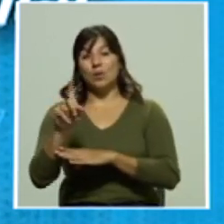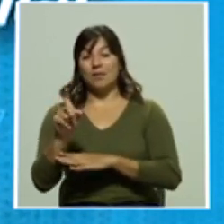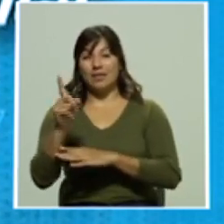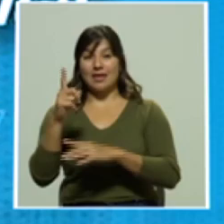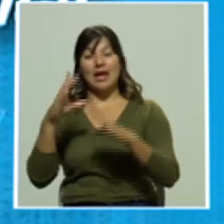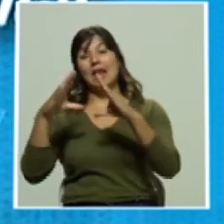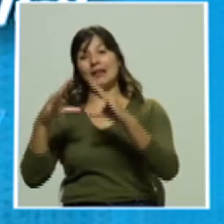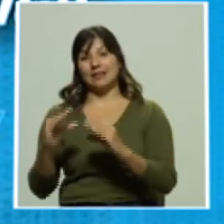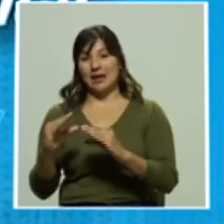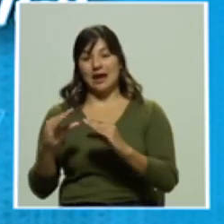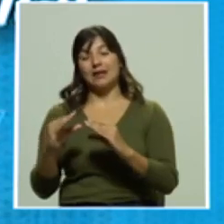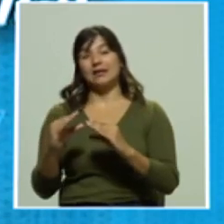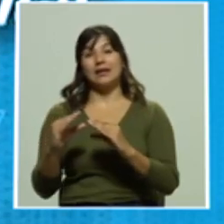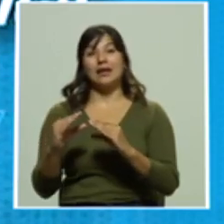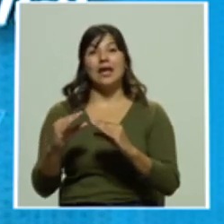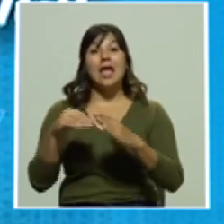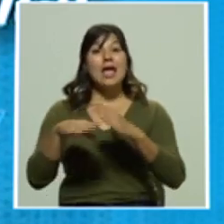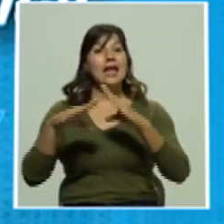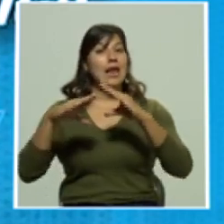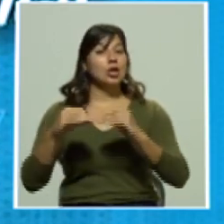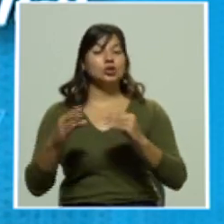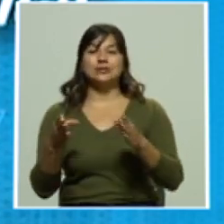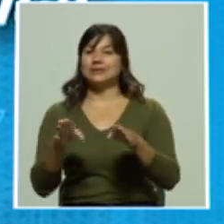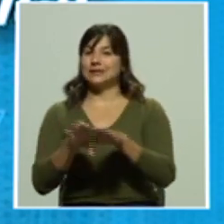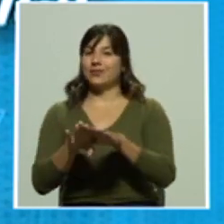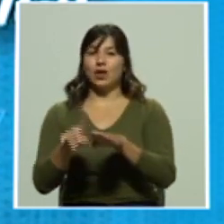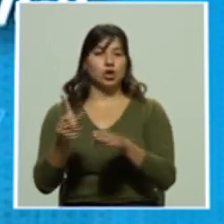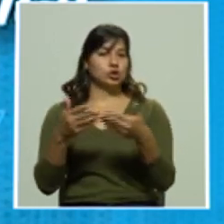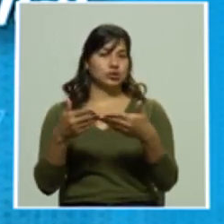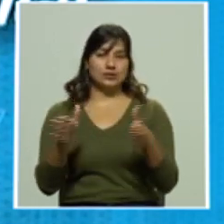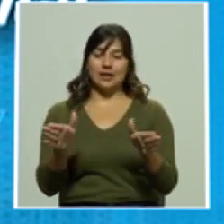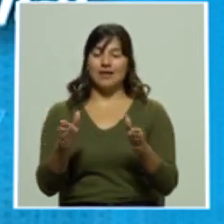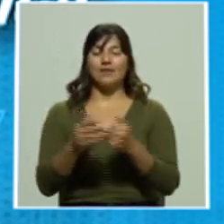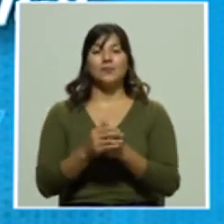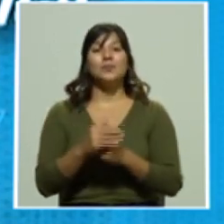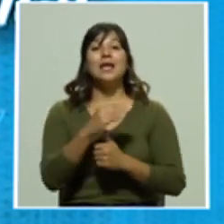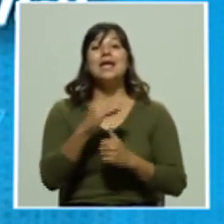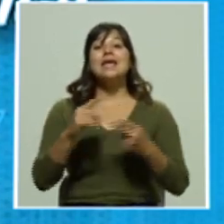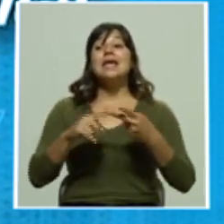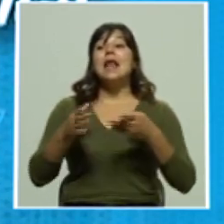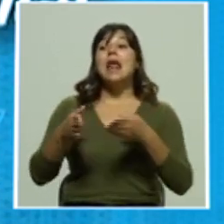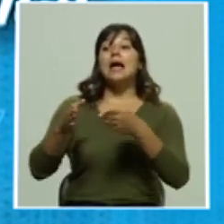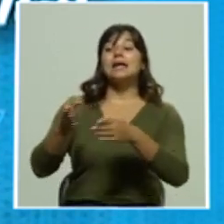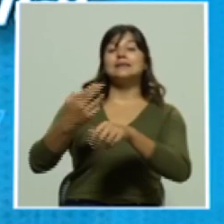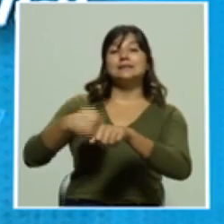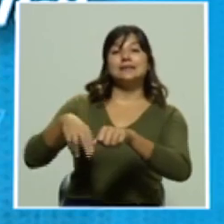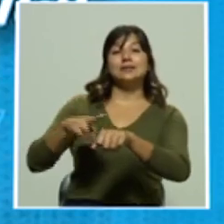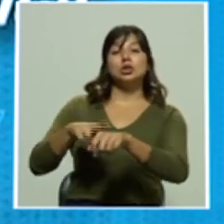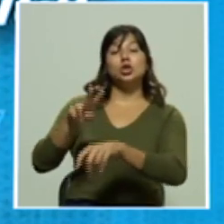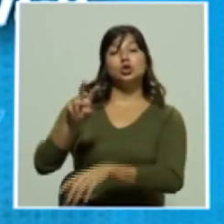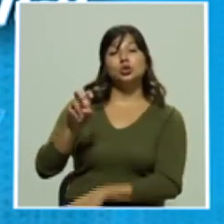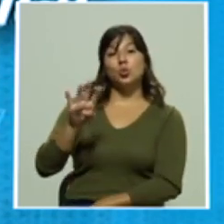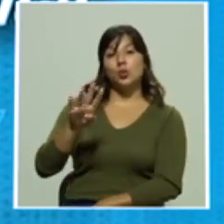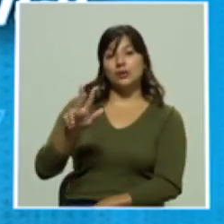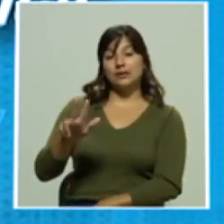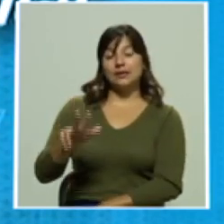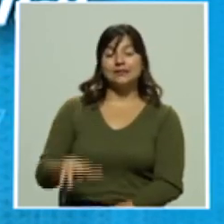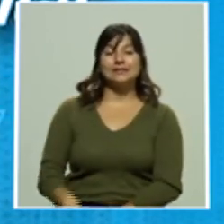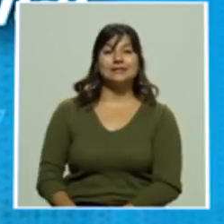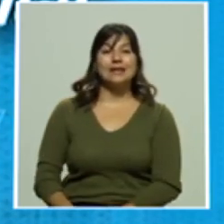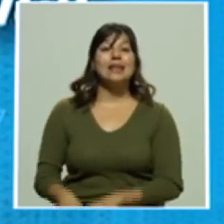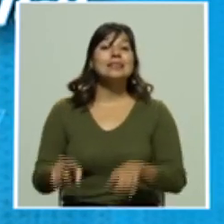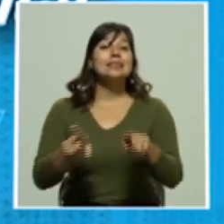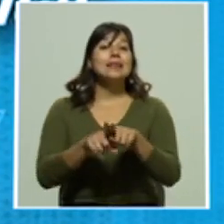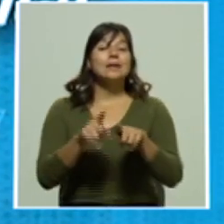tarde. En horario nocturno no se abrirá el paso por este kilómetro y en la Ruta Nacional 243. Añade